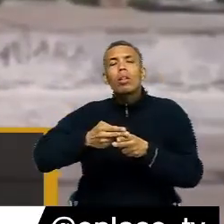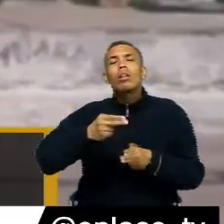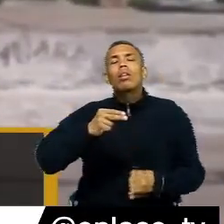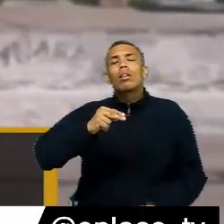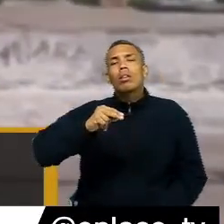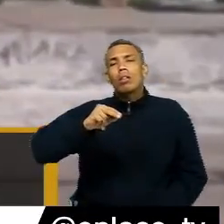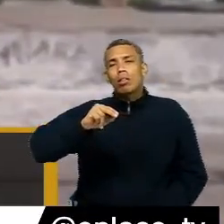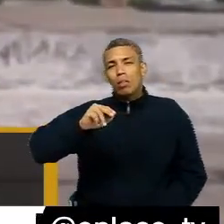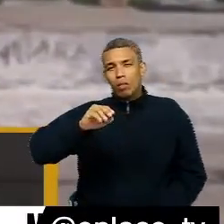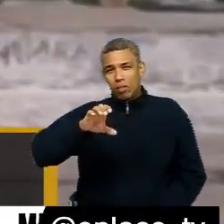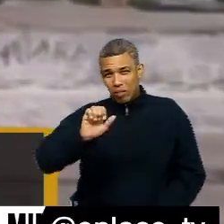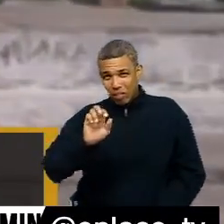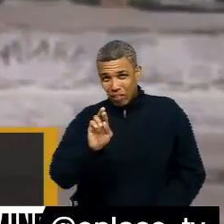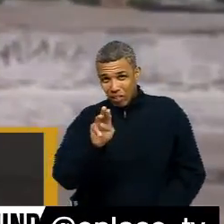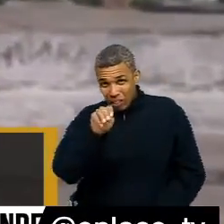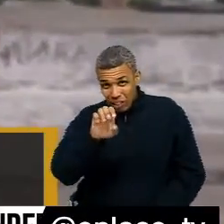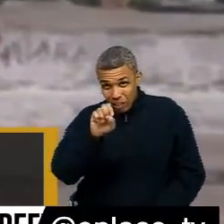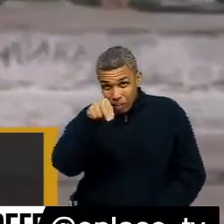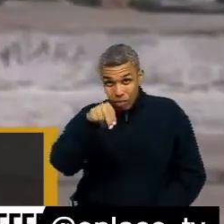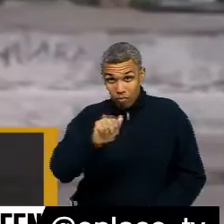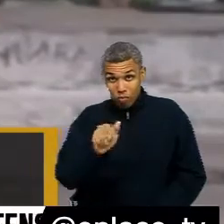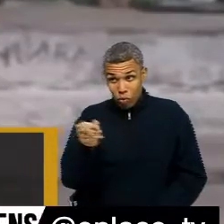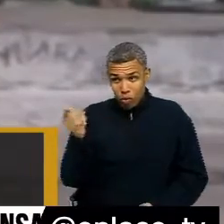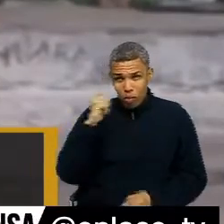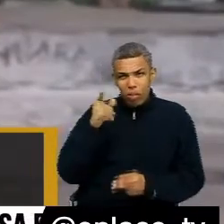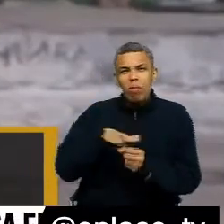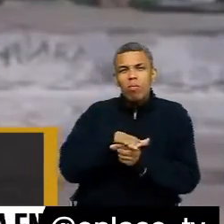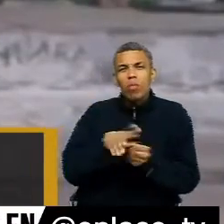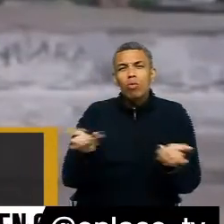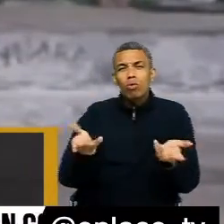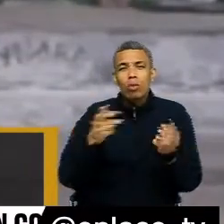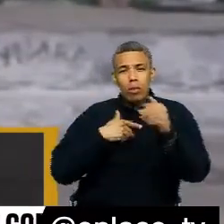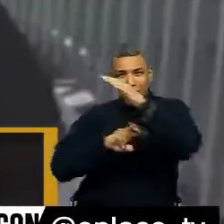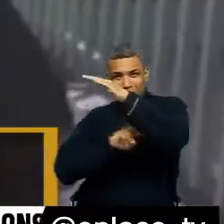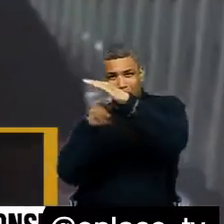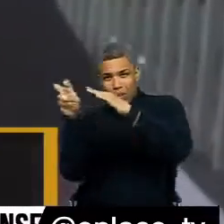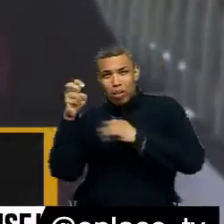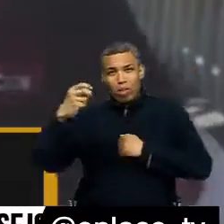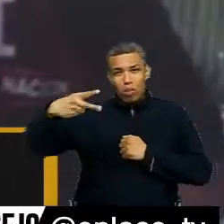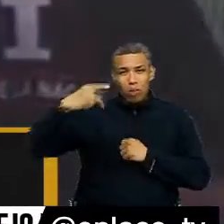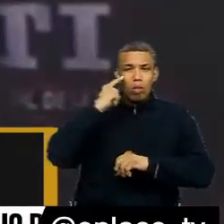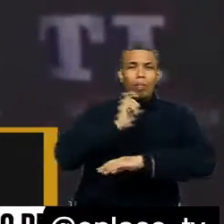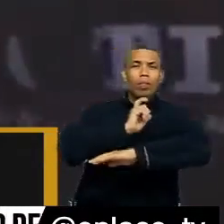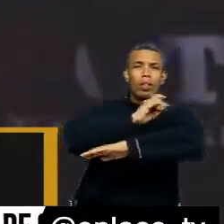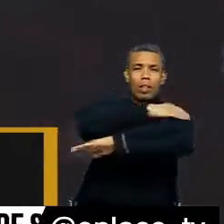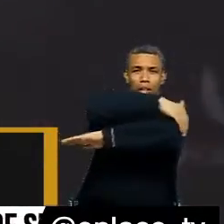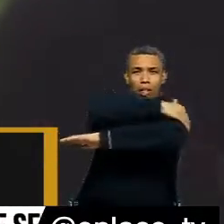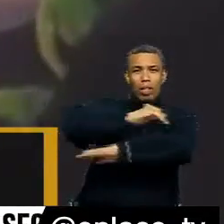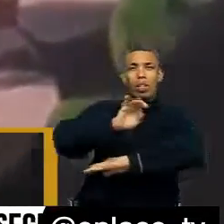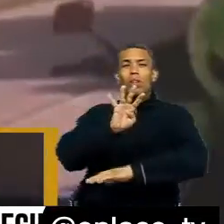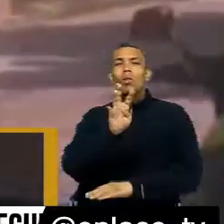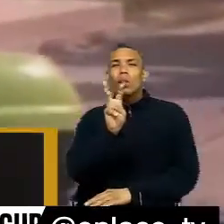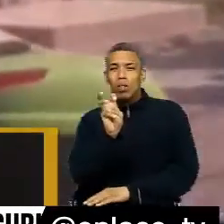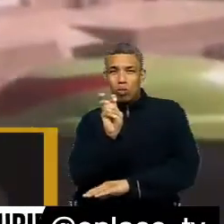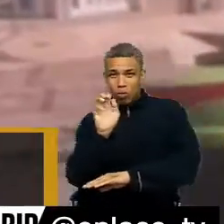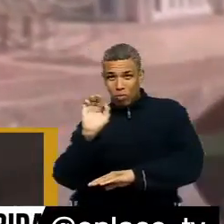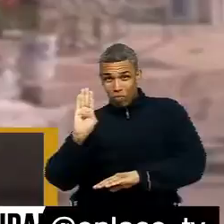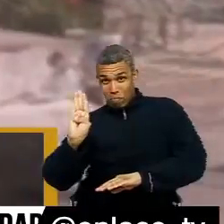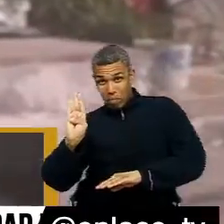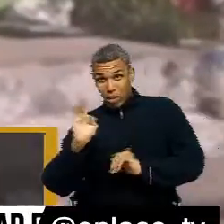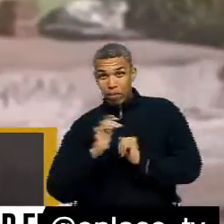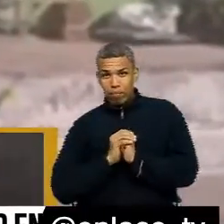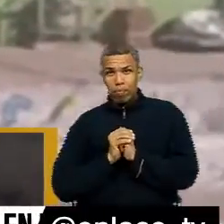la altura de su cabeza. Hasta la vivienda del barrio Villarelis, ubicada en la calle 48B de la segunda etapa, se desplazaron los integrantes del